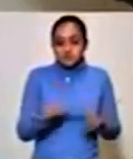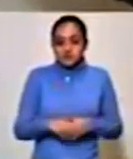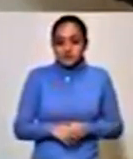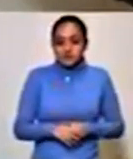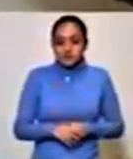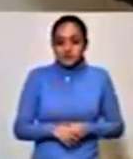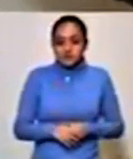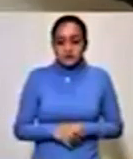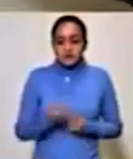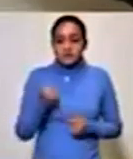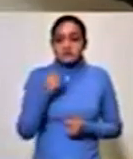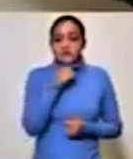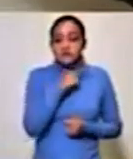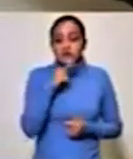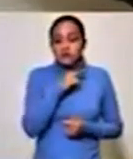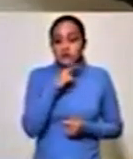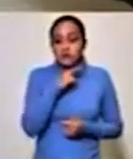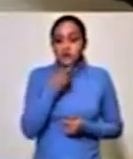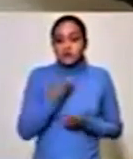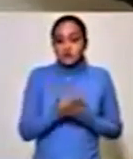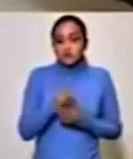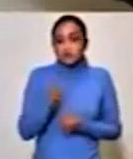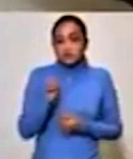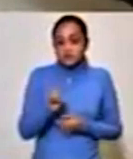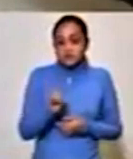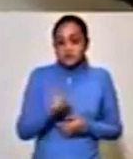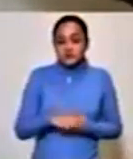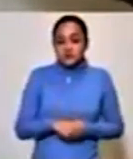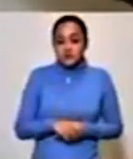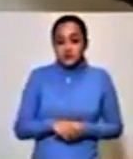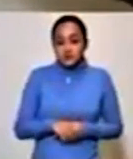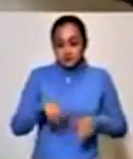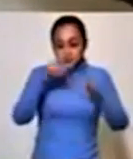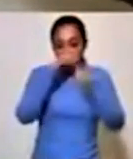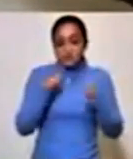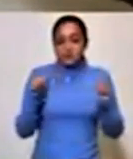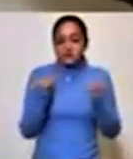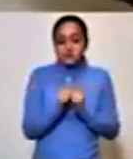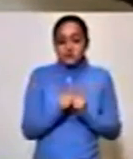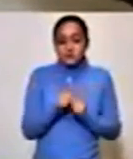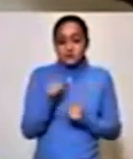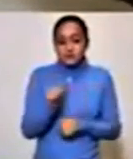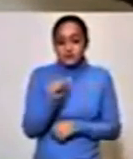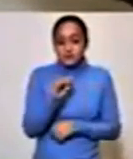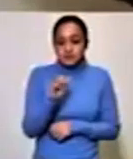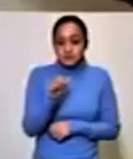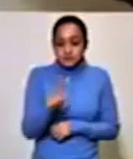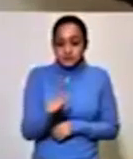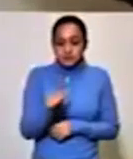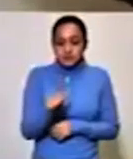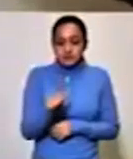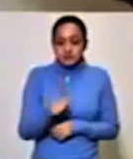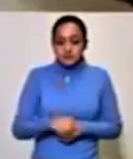Y pronto, espero que sí, un convenio con la ASEA, que es la que